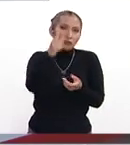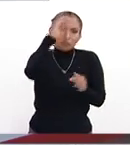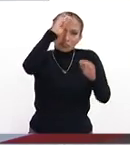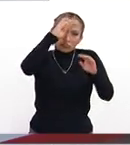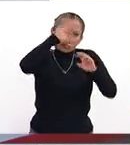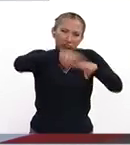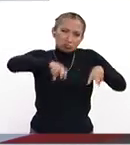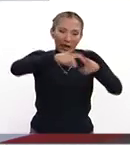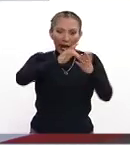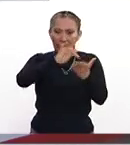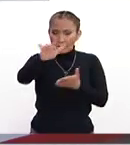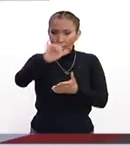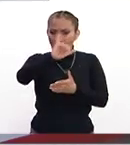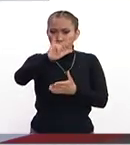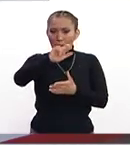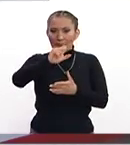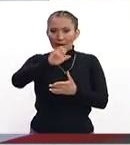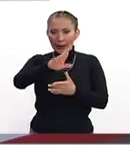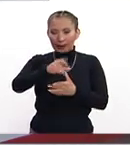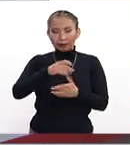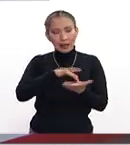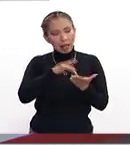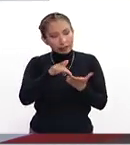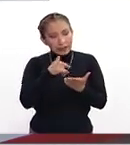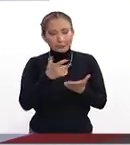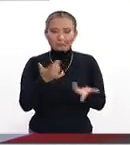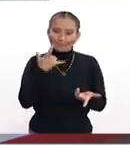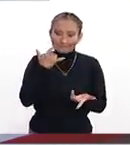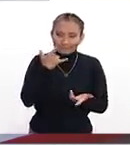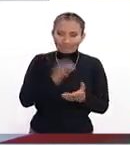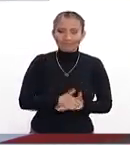y tu reflexión al respecto. Gracias, Javier Aranda. Gracias, Omar. Gracias, Patricia. Un fuerte abrazo, buenos días.